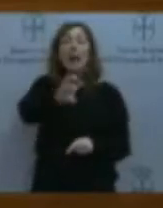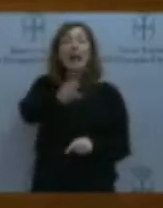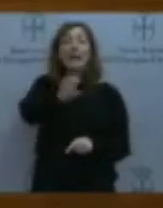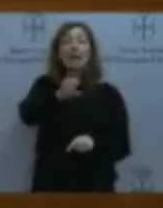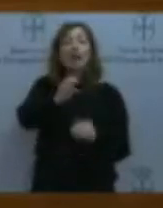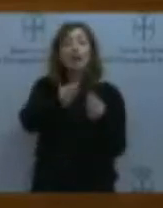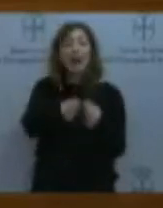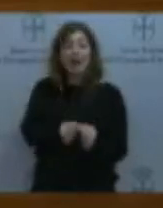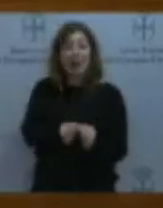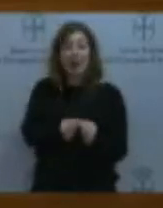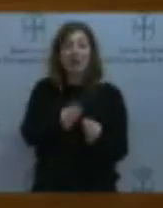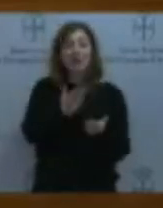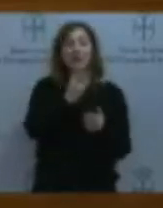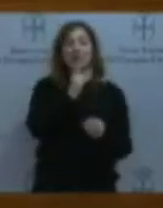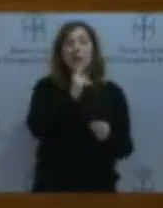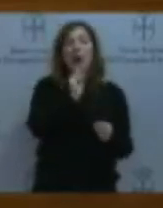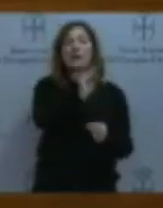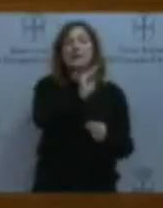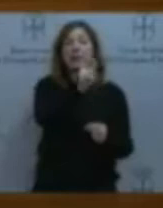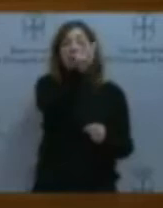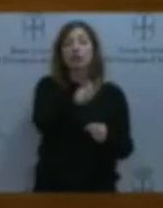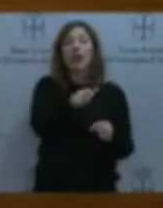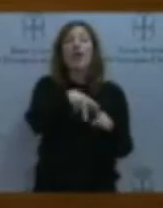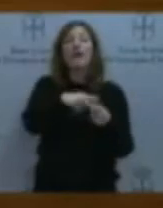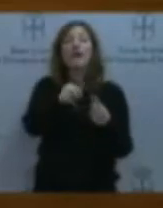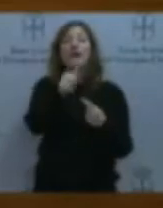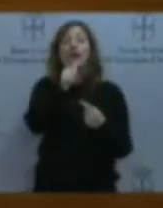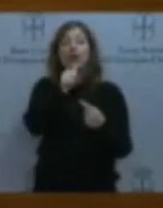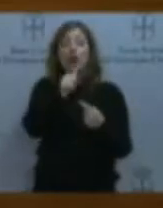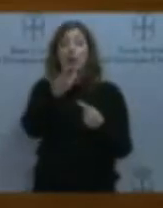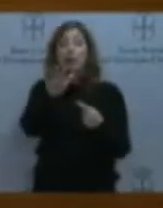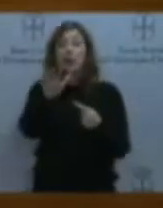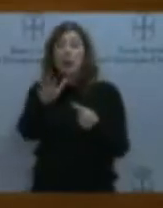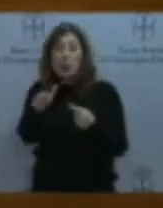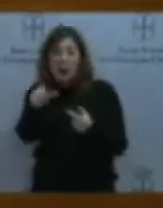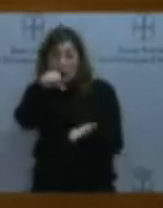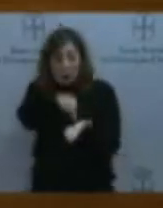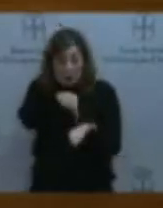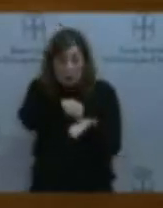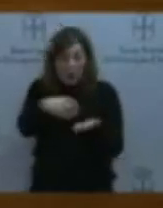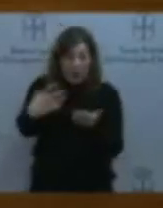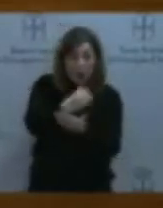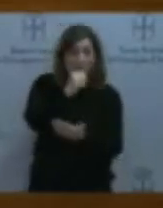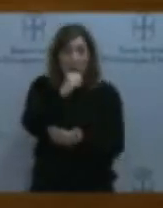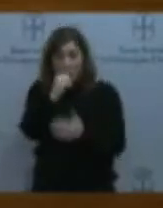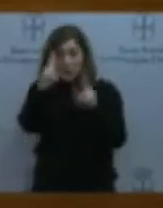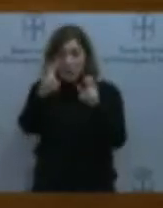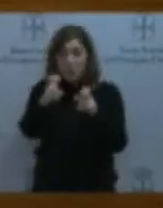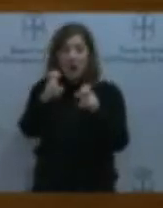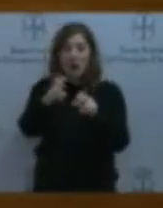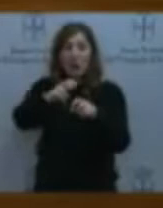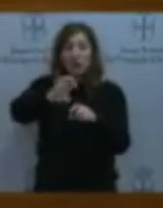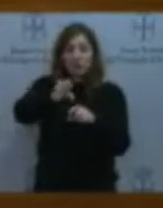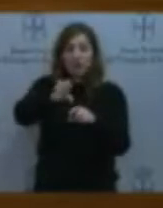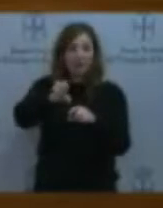planificar la red de agua y abastecimiento de una ciudad no lo puede hacer un fontanero parchea. Ya vimos lo que hicieron con